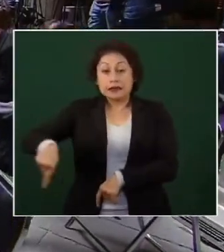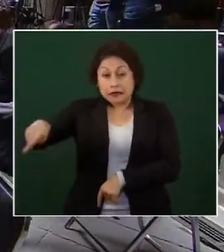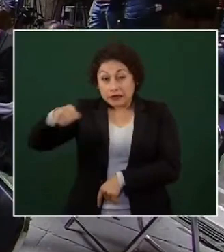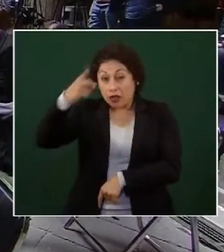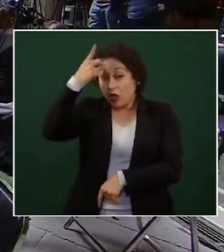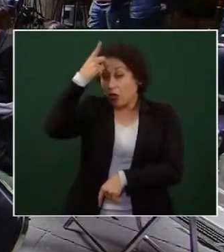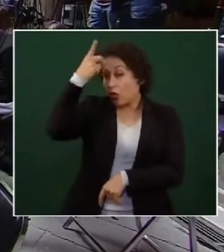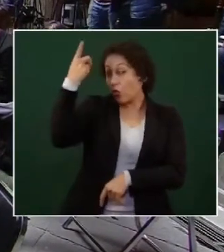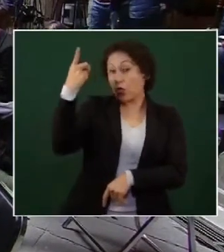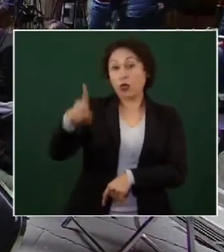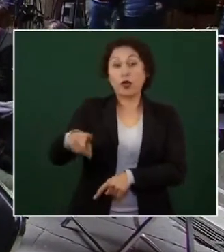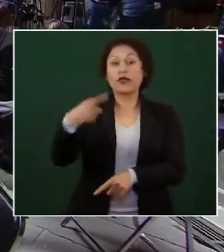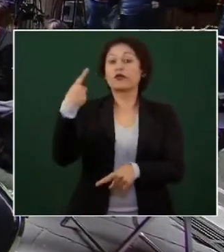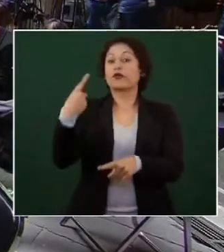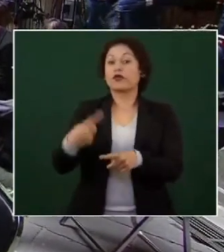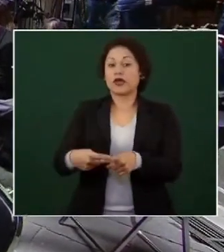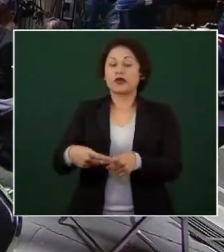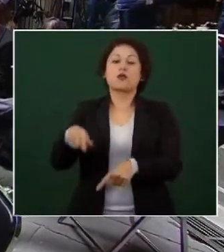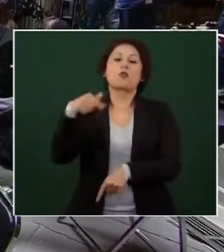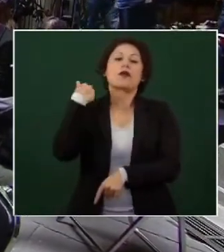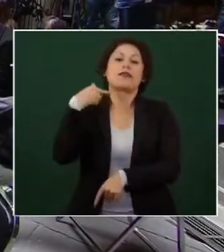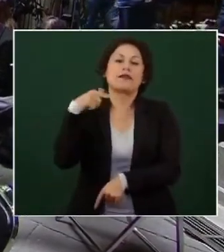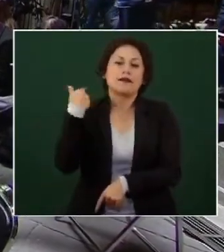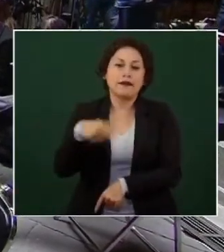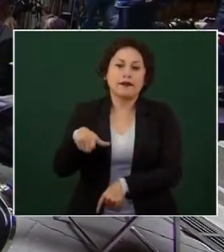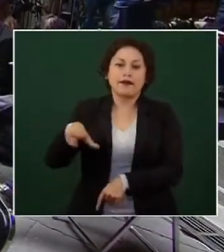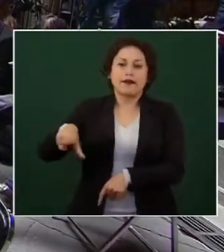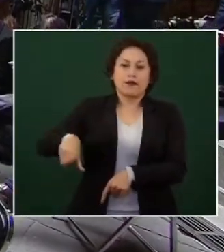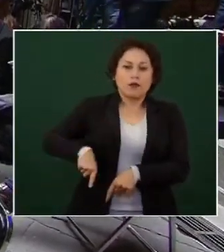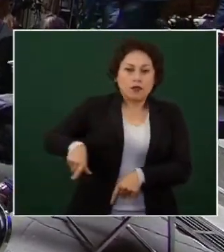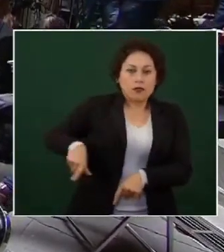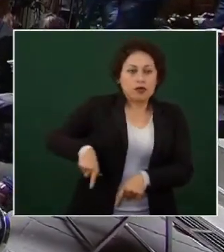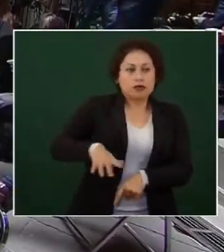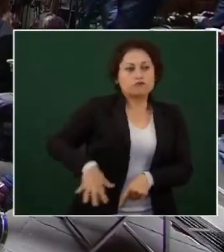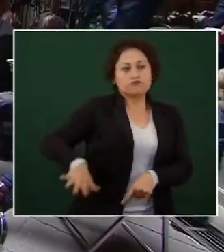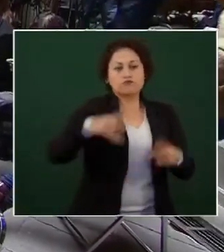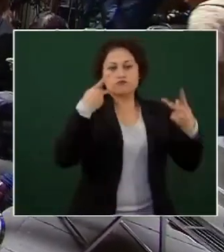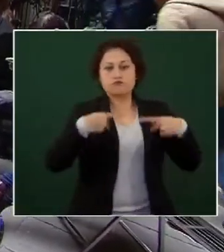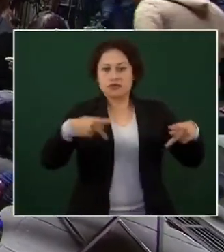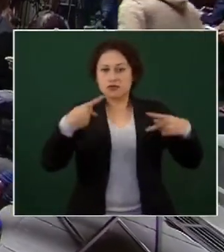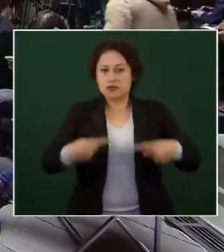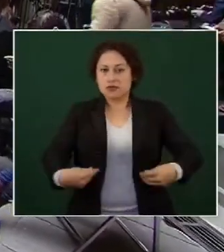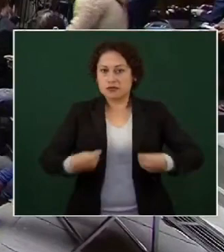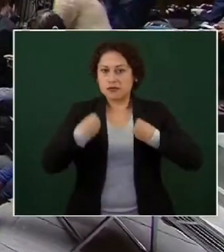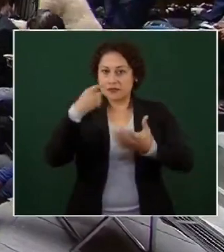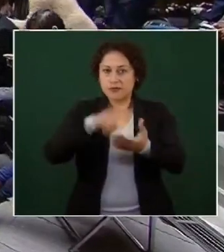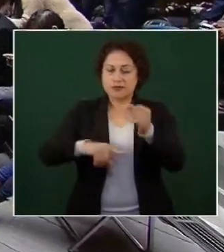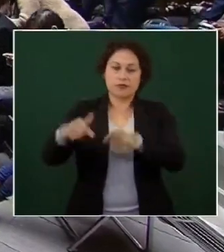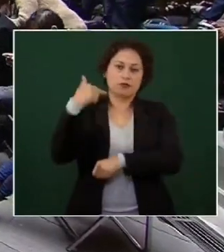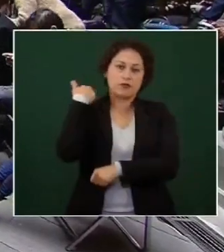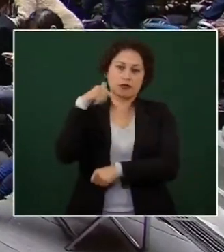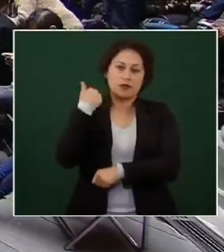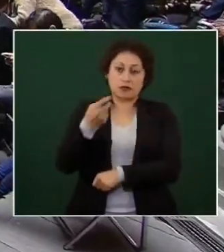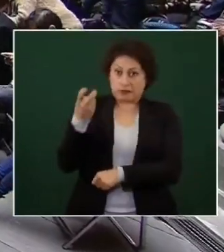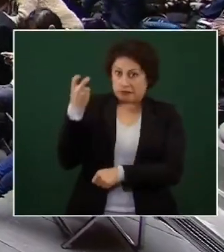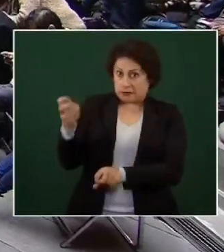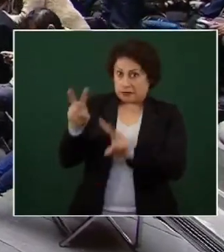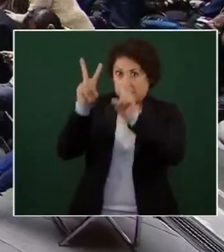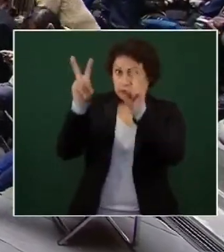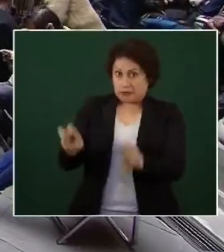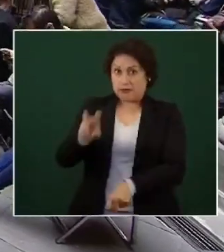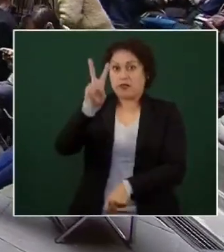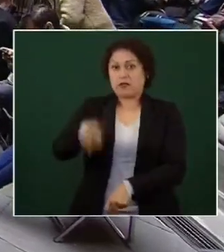pertenece, todo este predio, a Guadalajara, a su pueblo, a sus habitantes. Aquí se trata también de un asunto muy